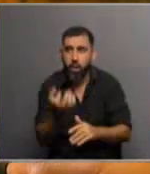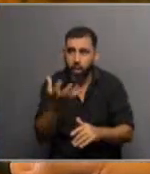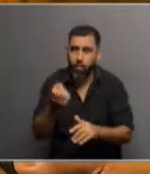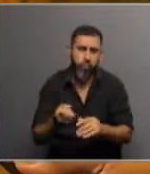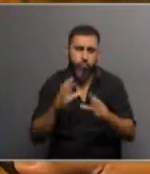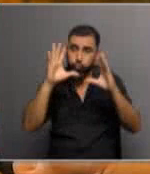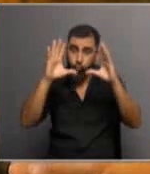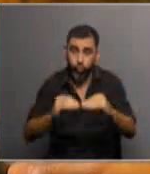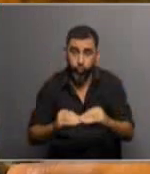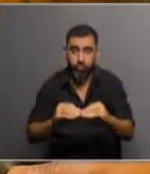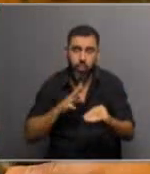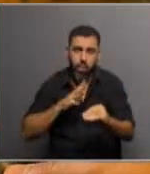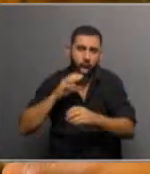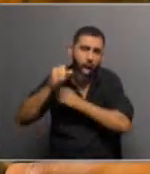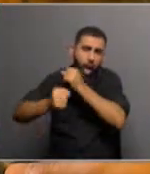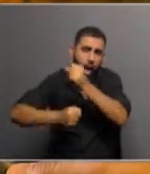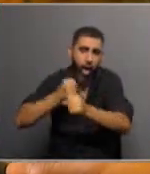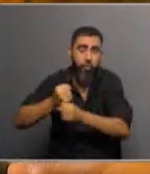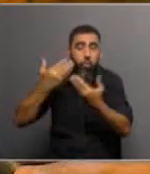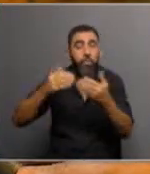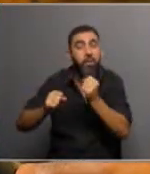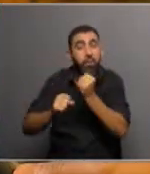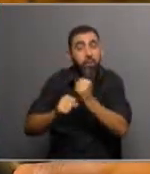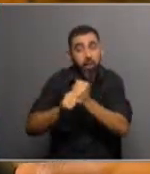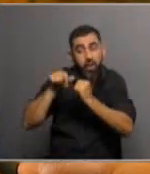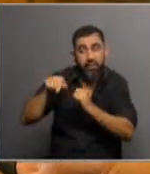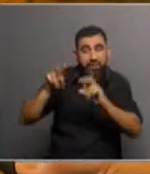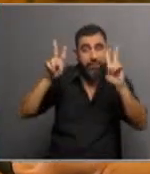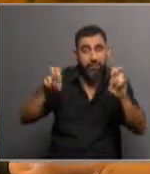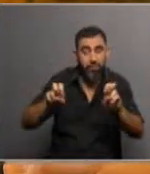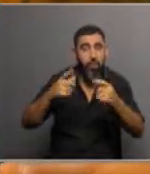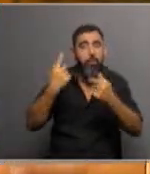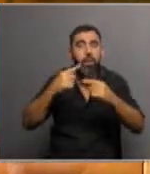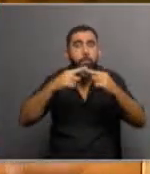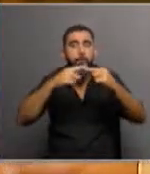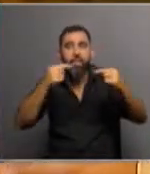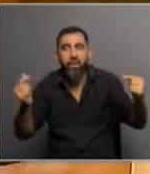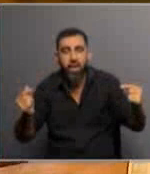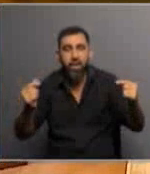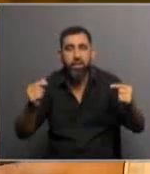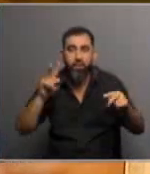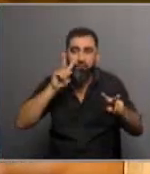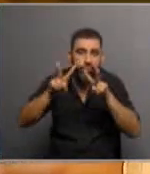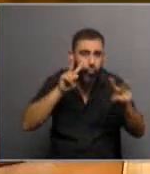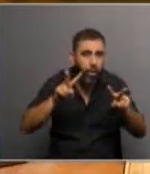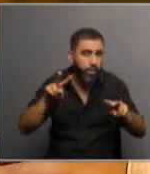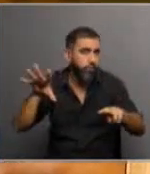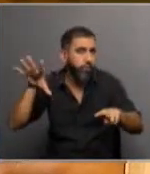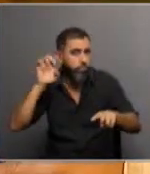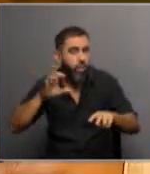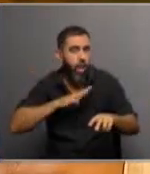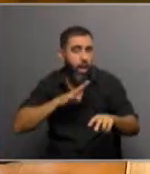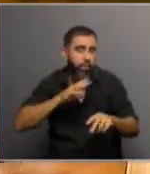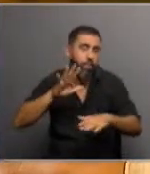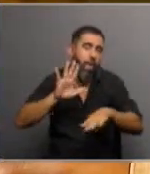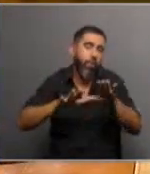brutal desde hace muchísimos años empezamos a trabajar en esto pero claro los materiales audiovisuales que habían